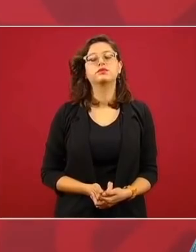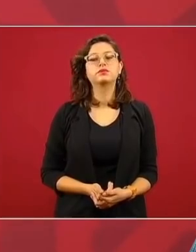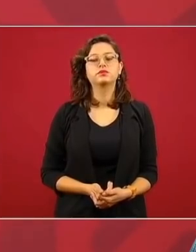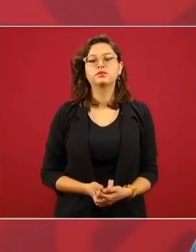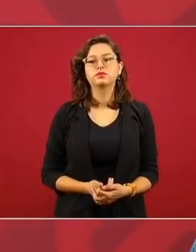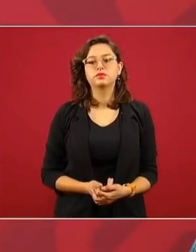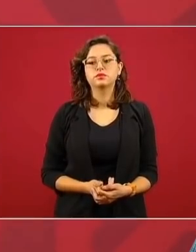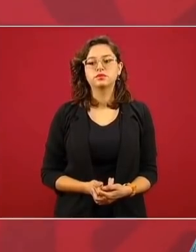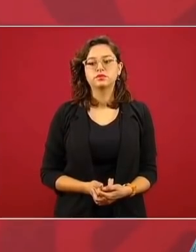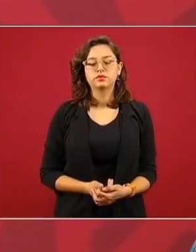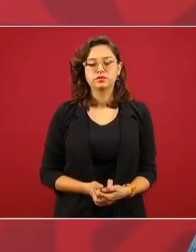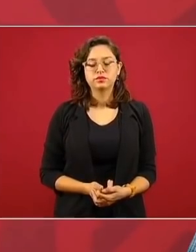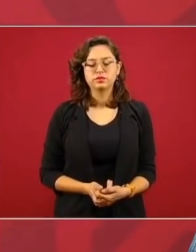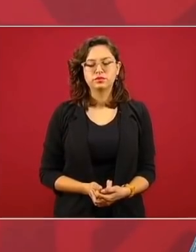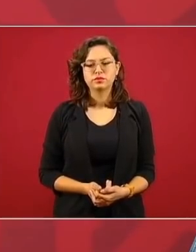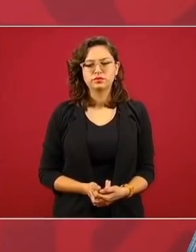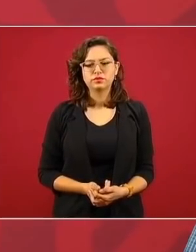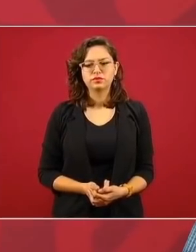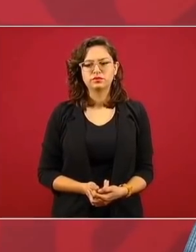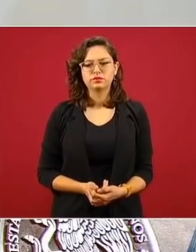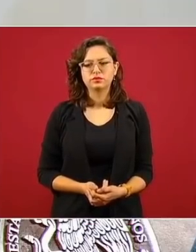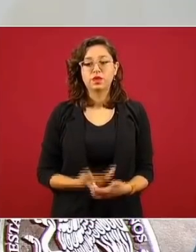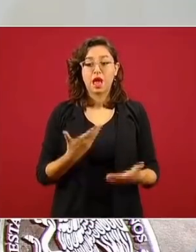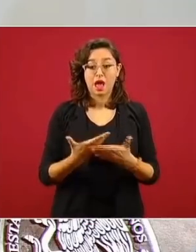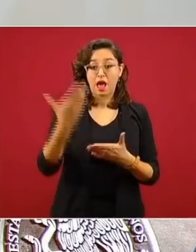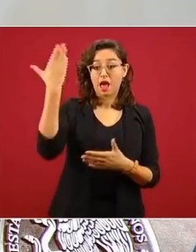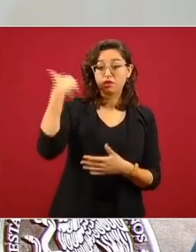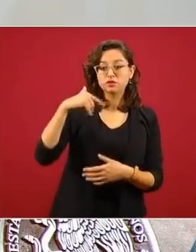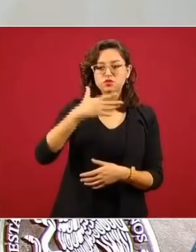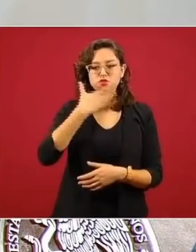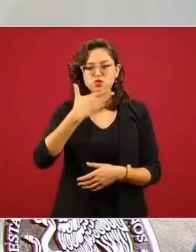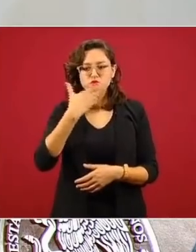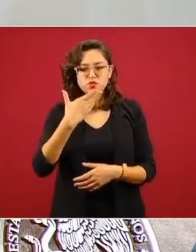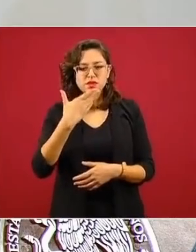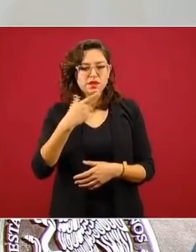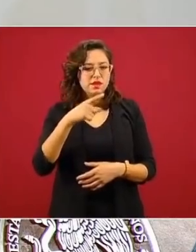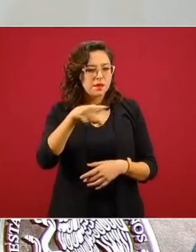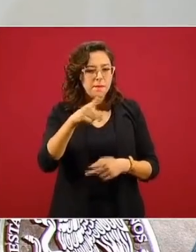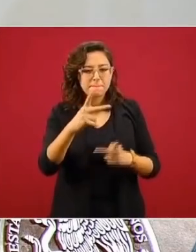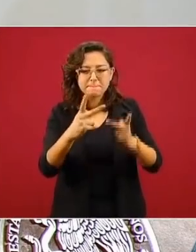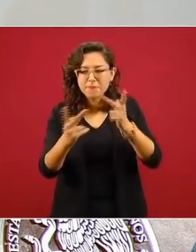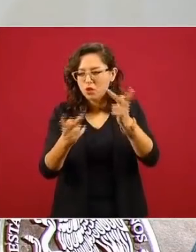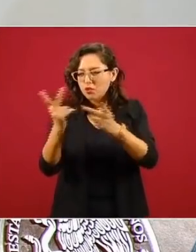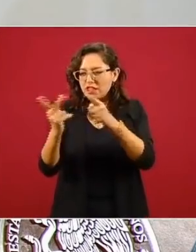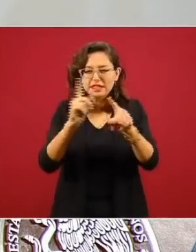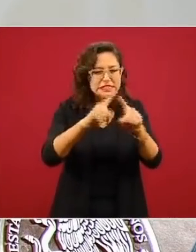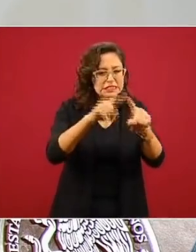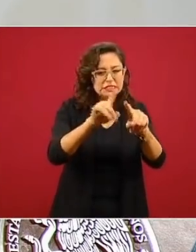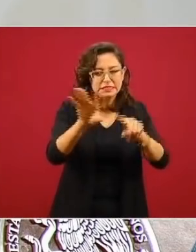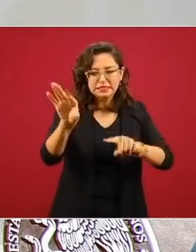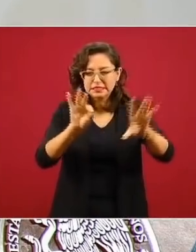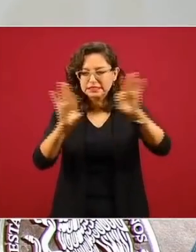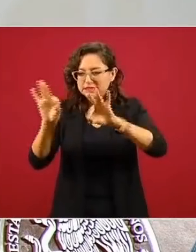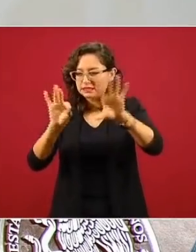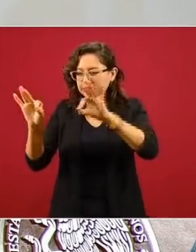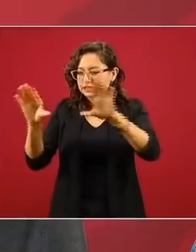antes, de que escogían quién iba a preguntar, les daban hasta